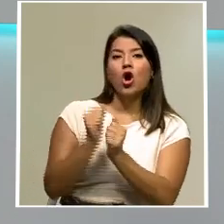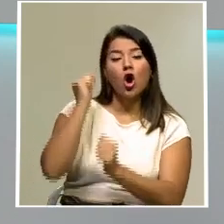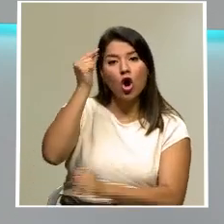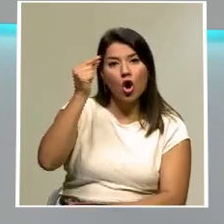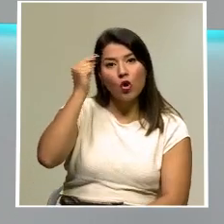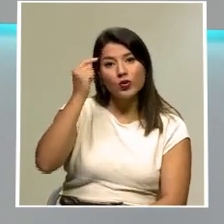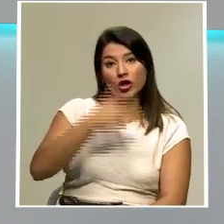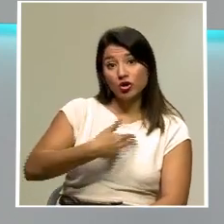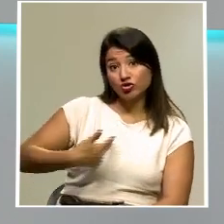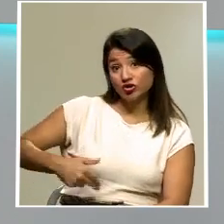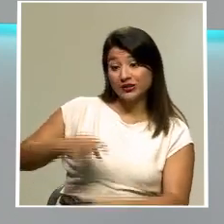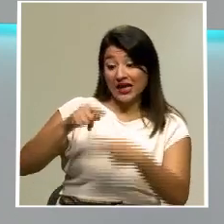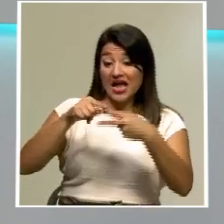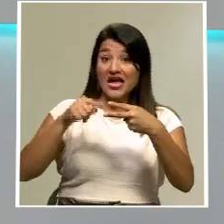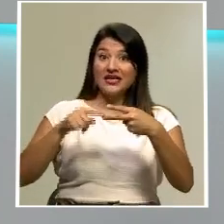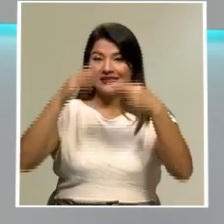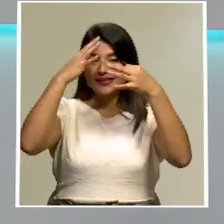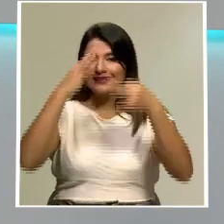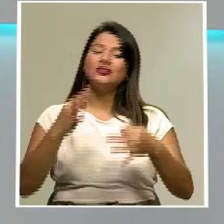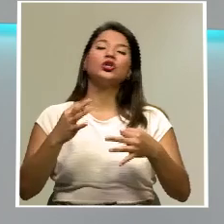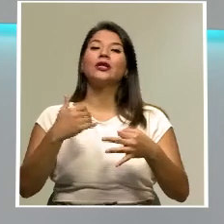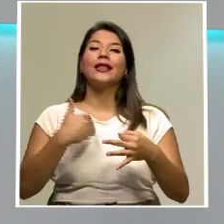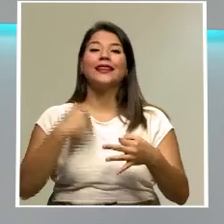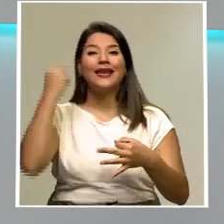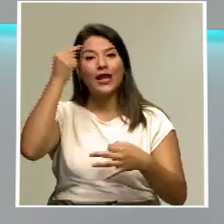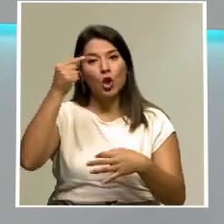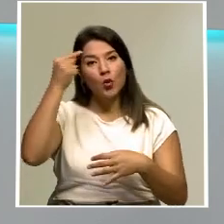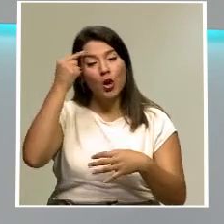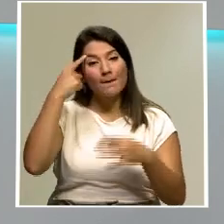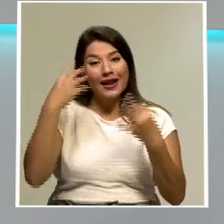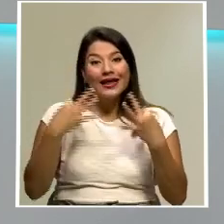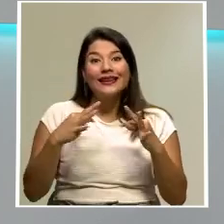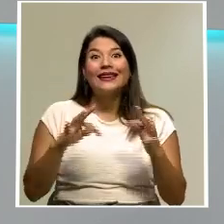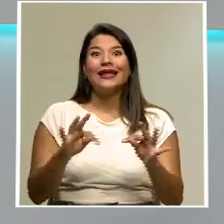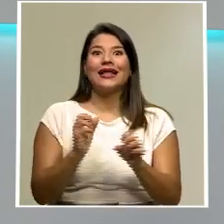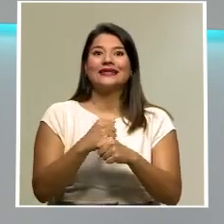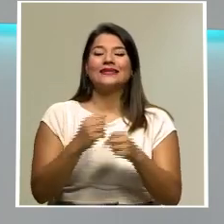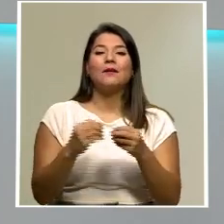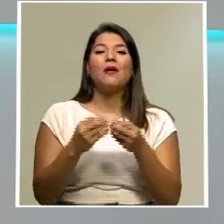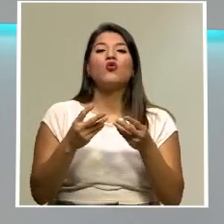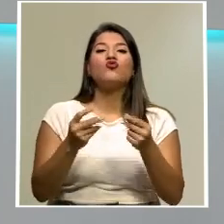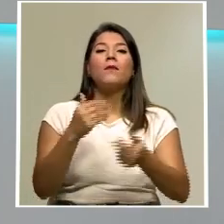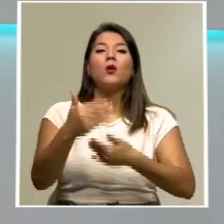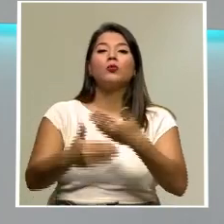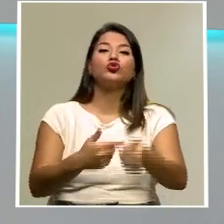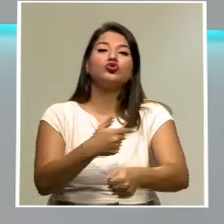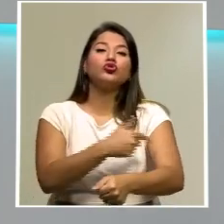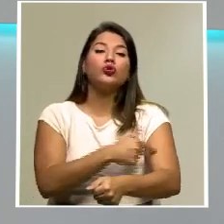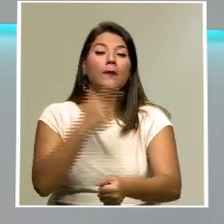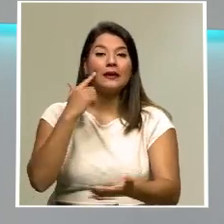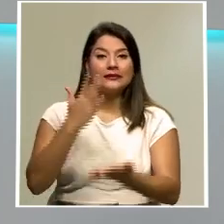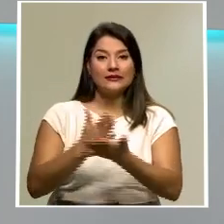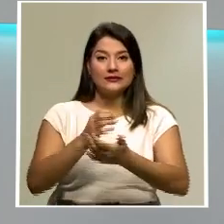de las gestiones que el Ejecutivo plantea para acelerar la vacunación contra la COVID-19.